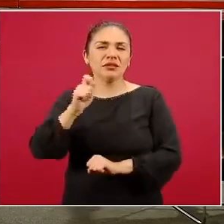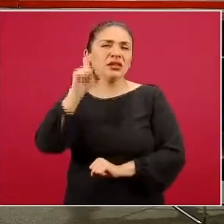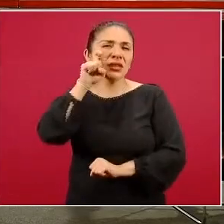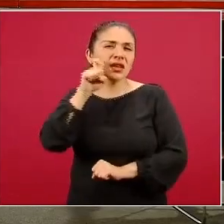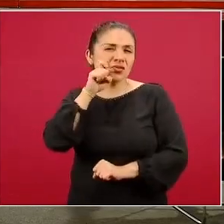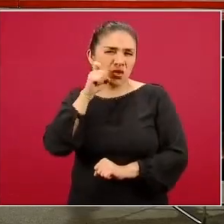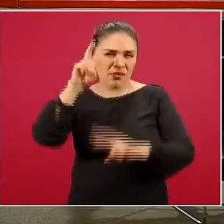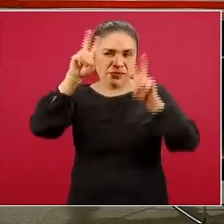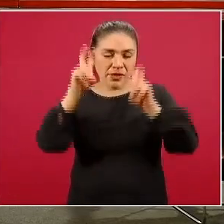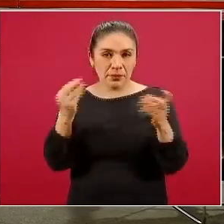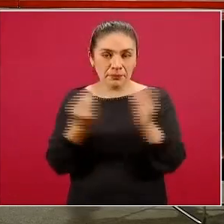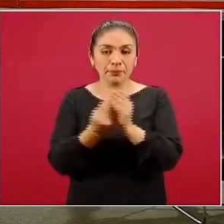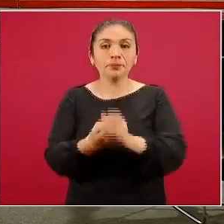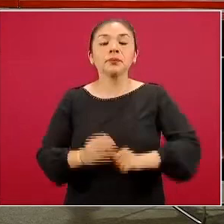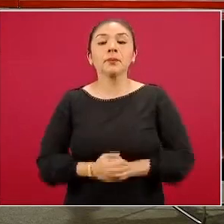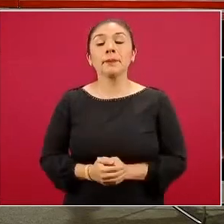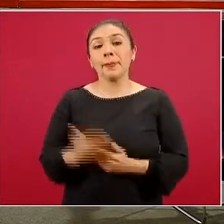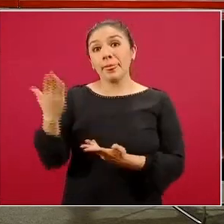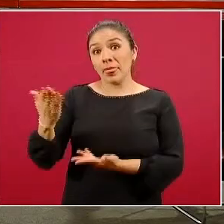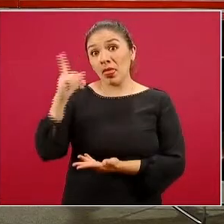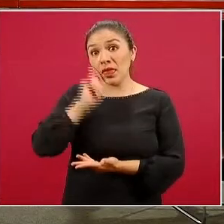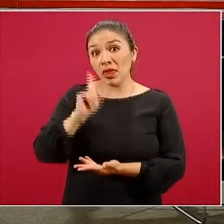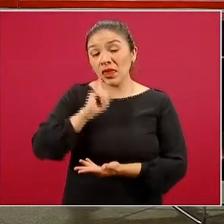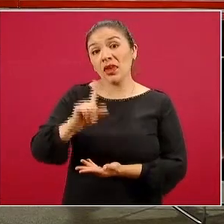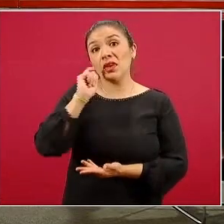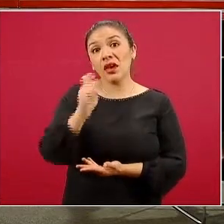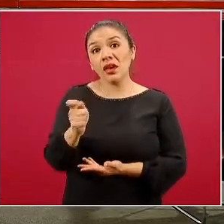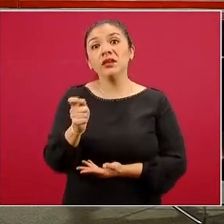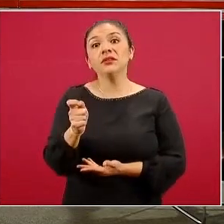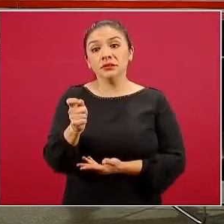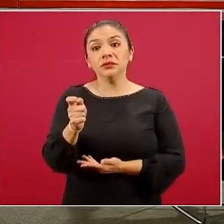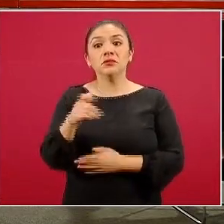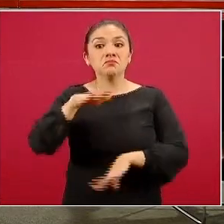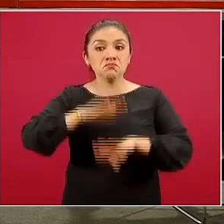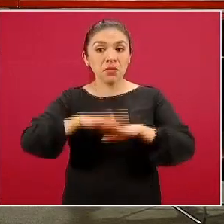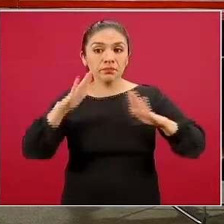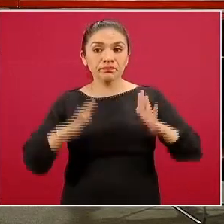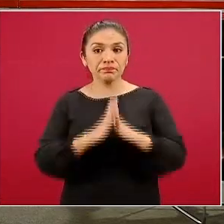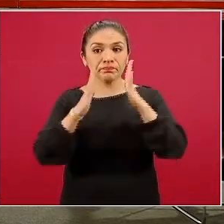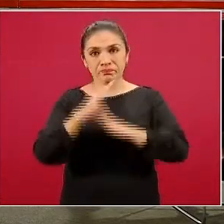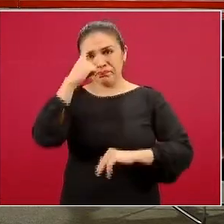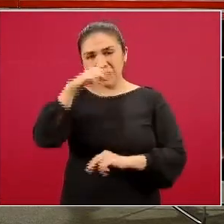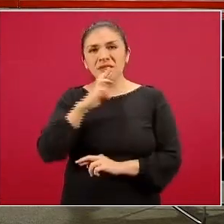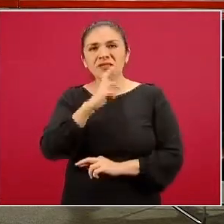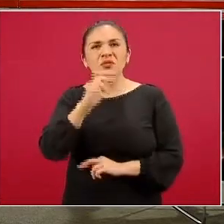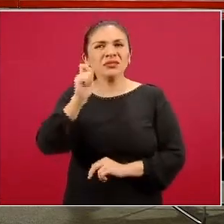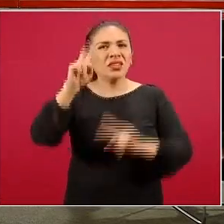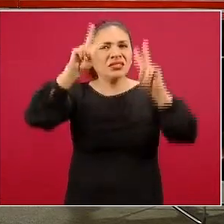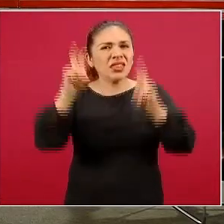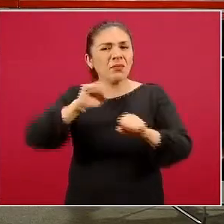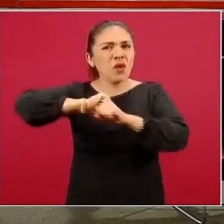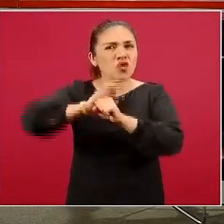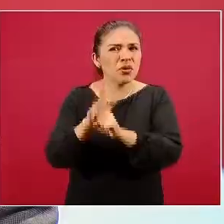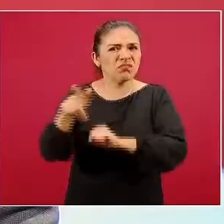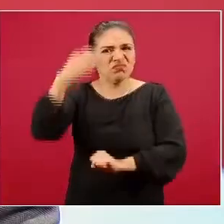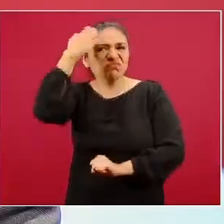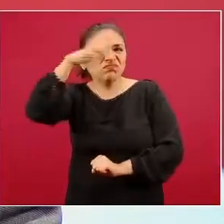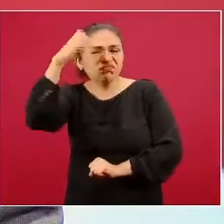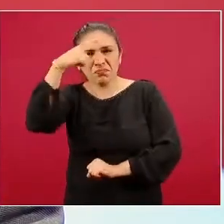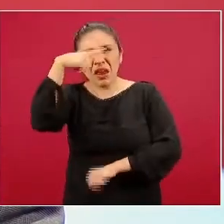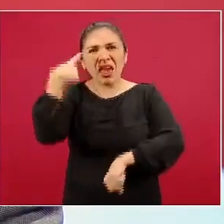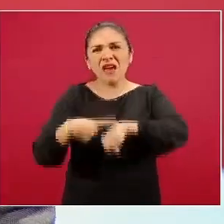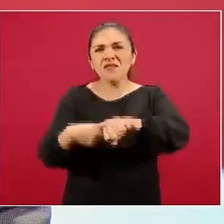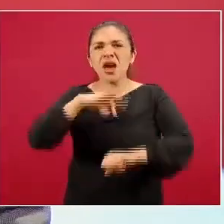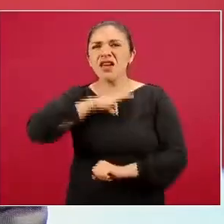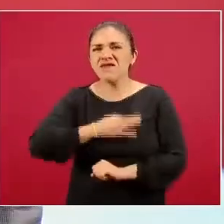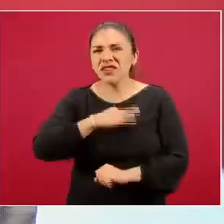Aletze. Y aunque ella ha sido partícipe de toda la respuesta COVID, como experta infectóloga,